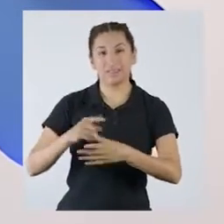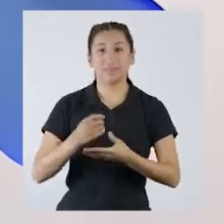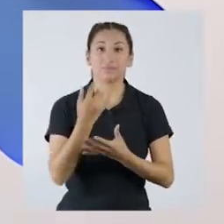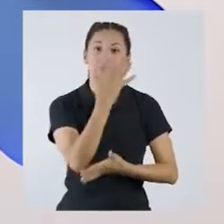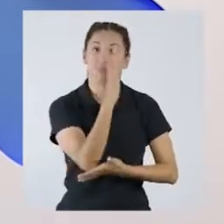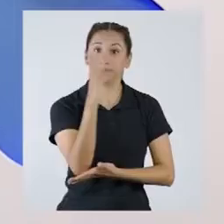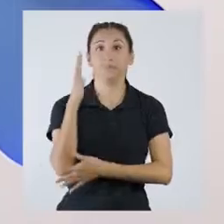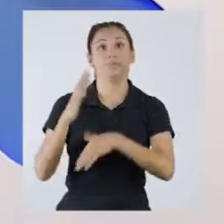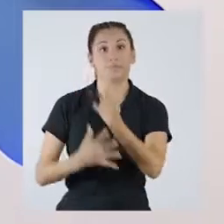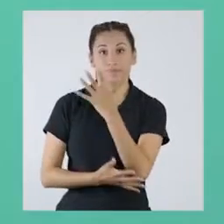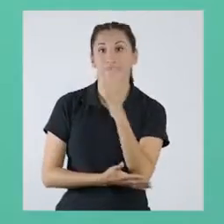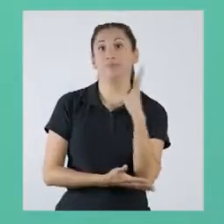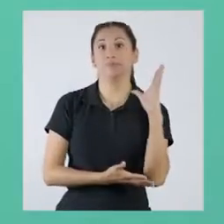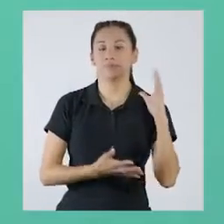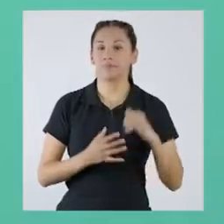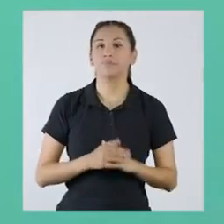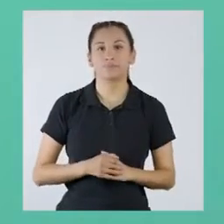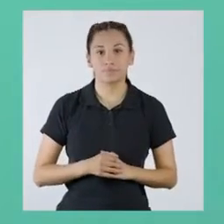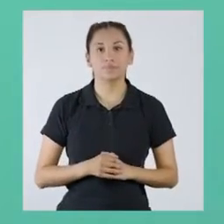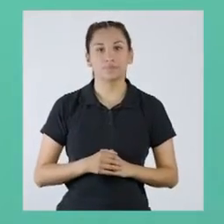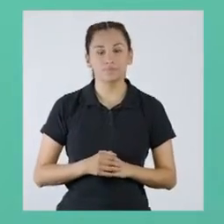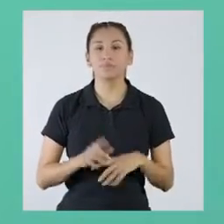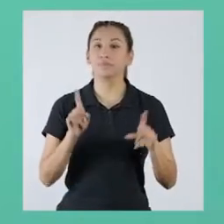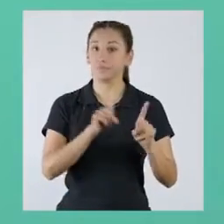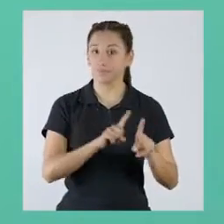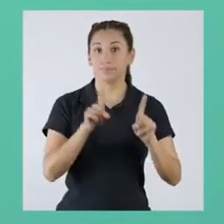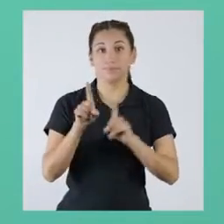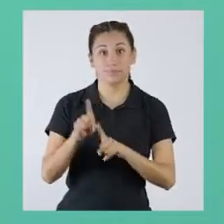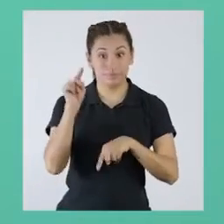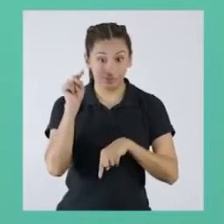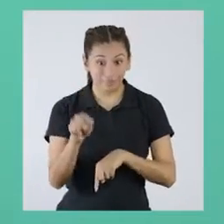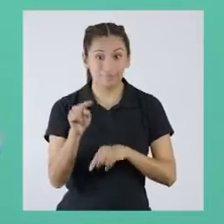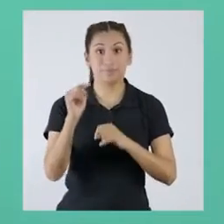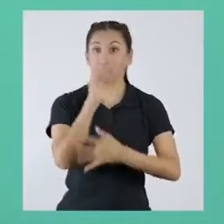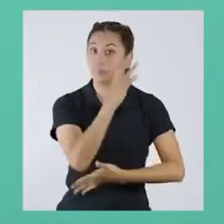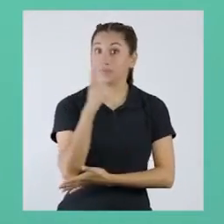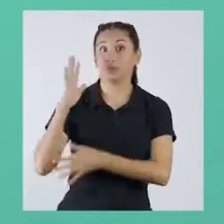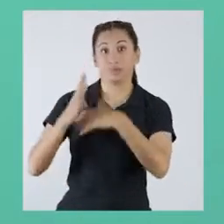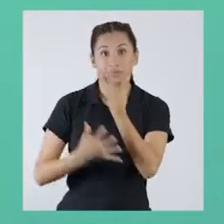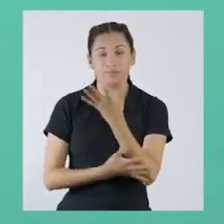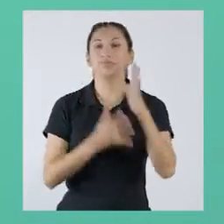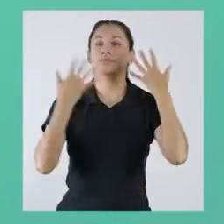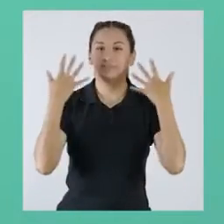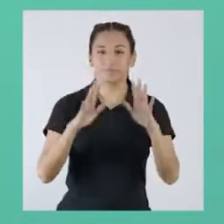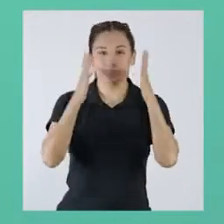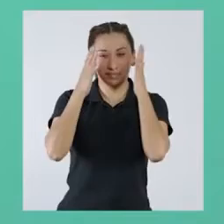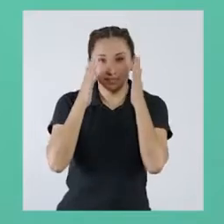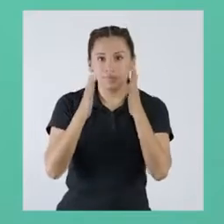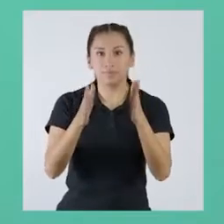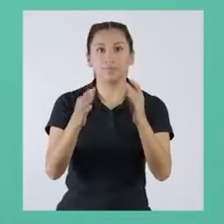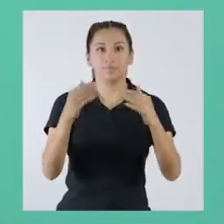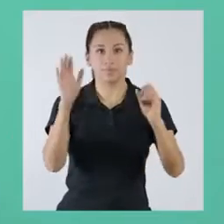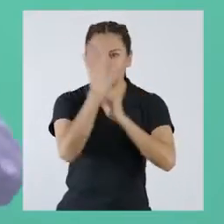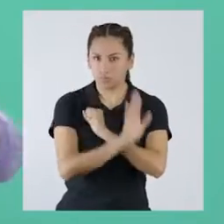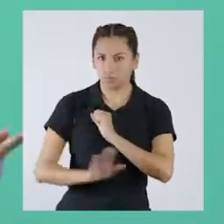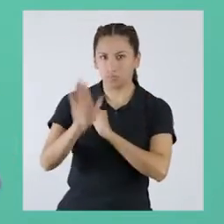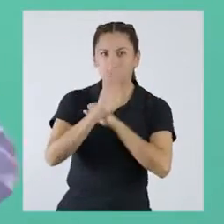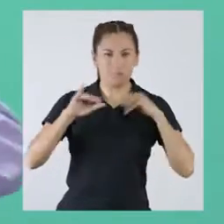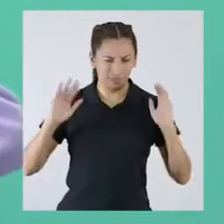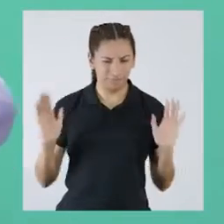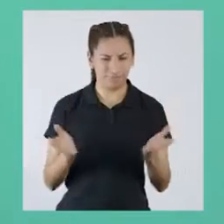de árboles. Así como este bosque, nos hemos enfocado en proteger y